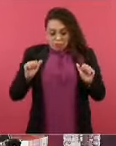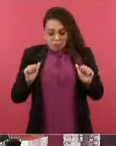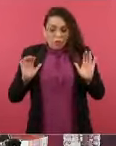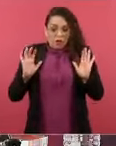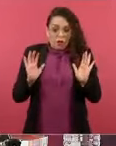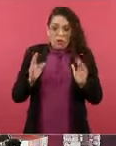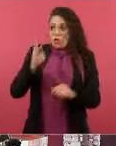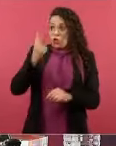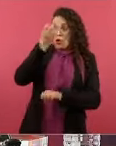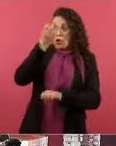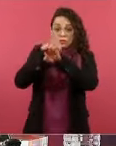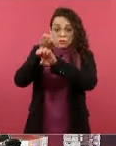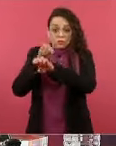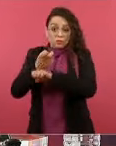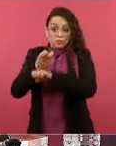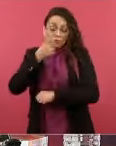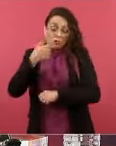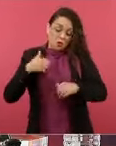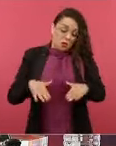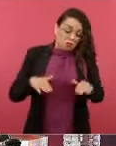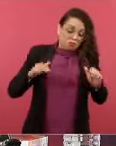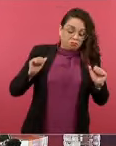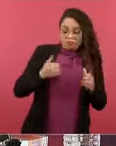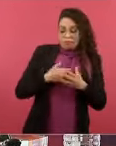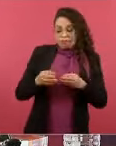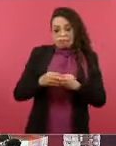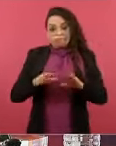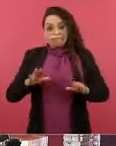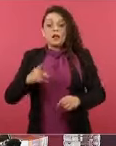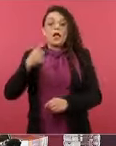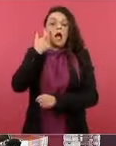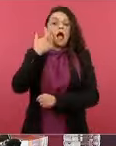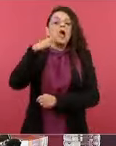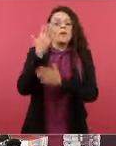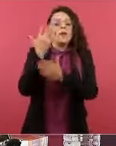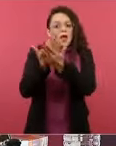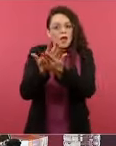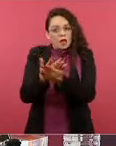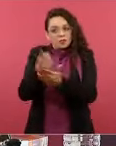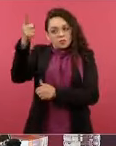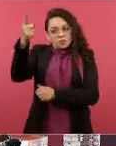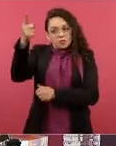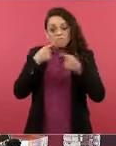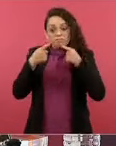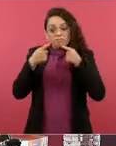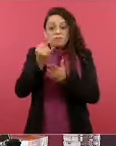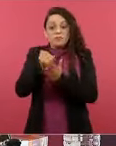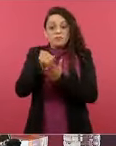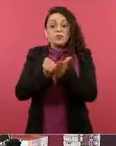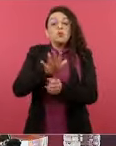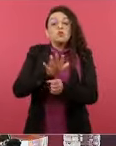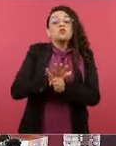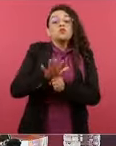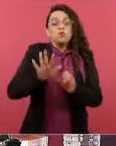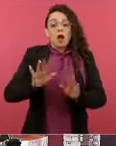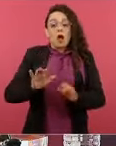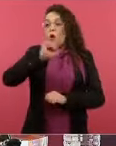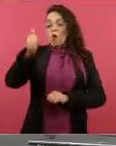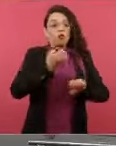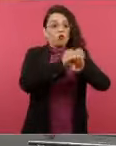dos estados que plantearon abstención, vamos a ver qué decisión toman. Los otros tres estados plantearon la situación